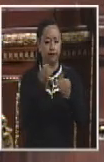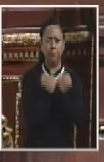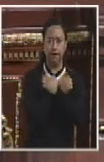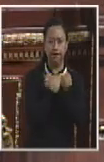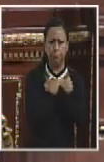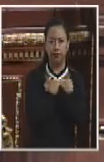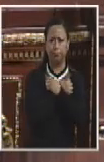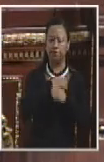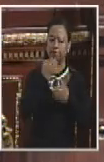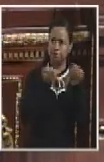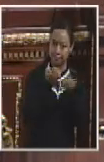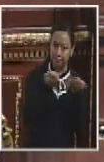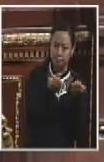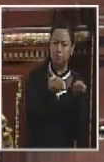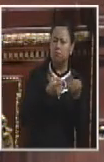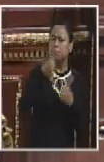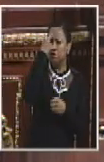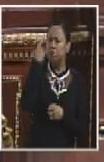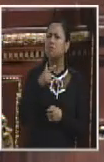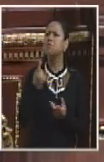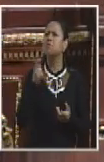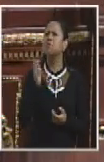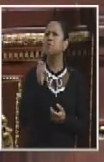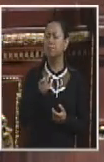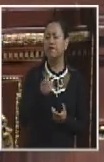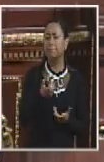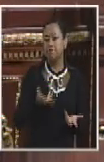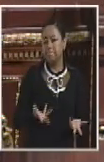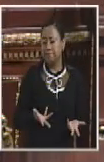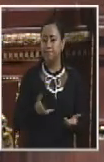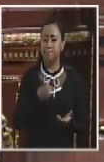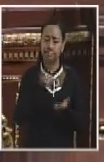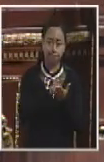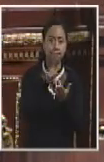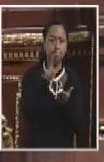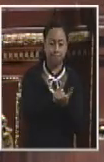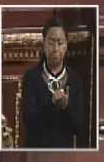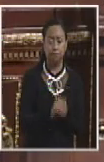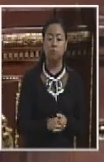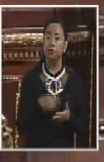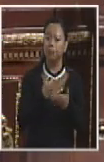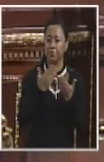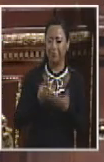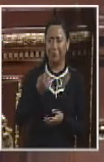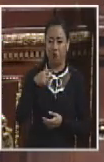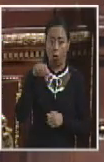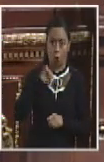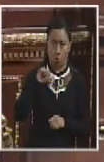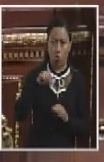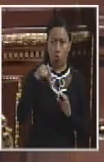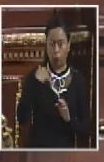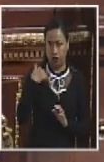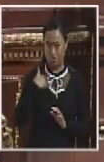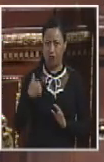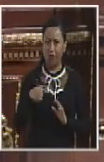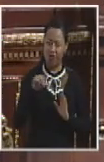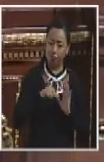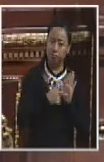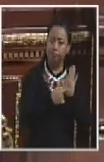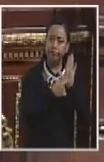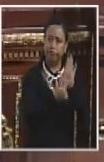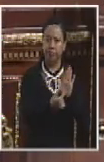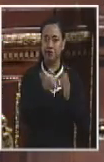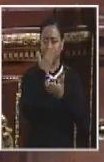La iniciativa que hoy tengo el honor de presentar es propuesta de mi compañera diputada Guadalupe Aguilar